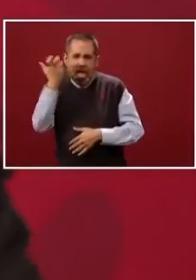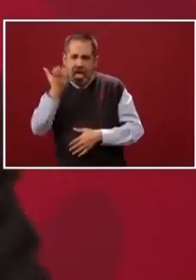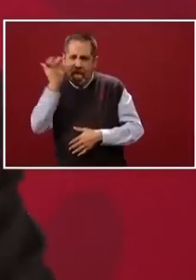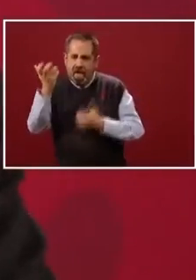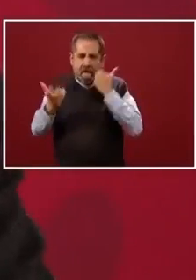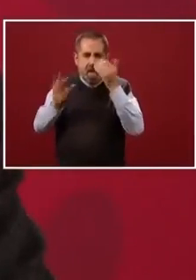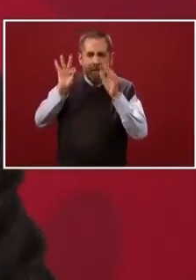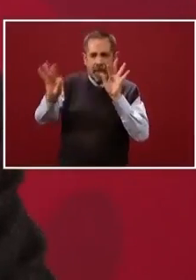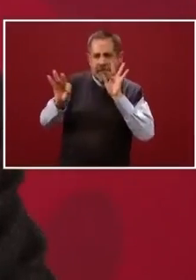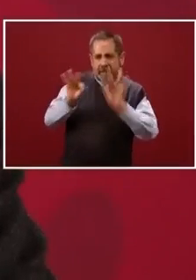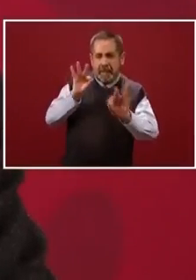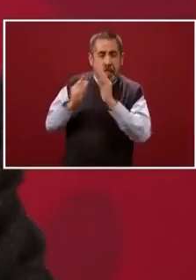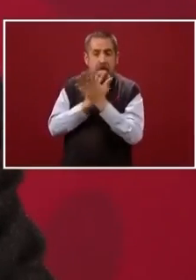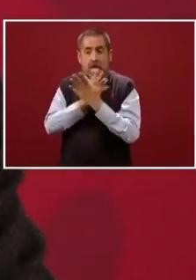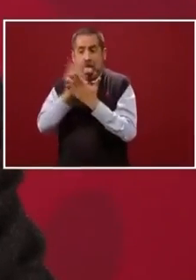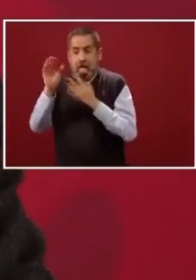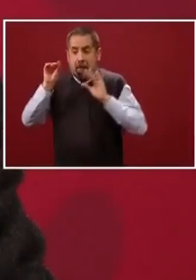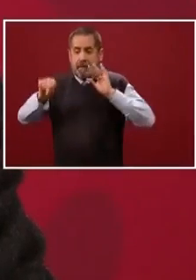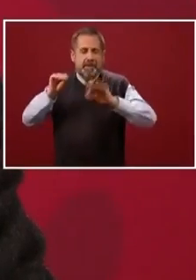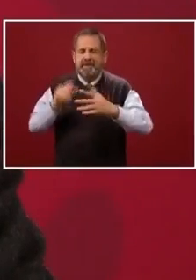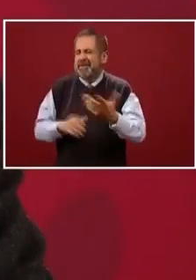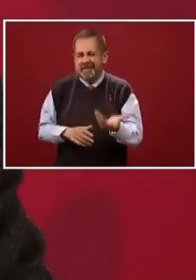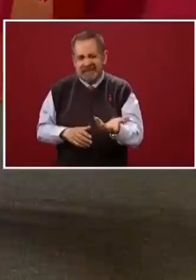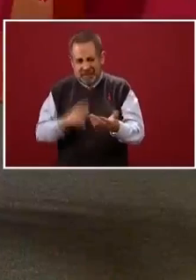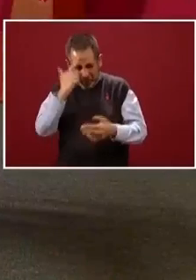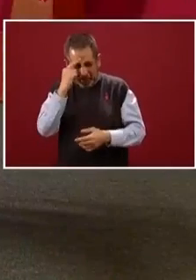incluyendo cuando se anunció sin una